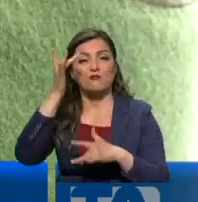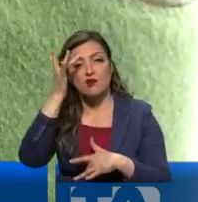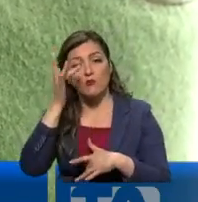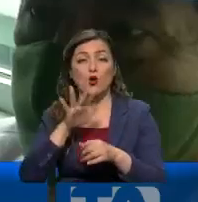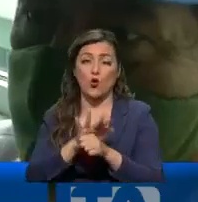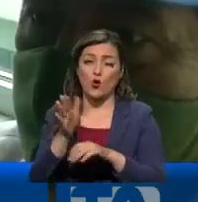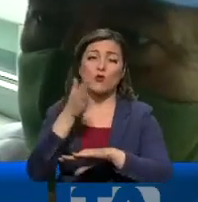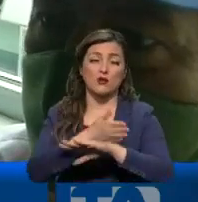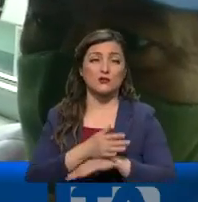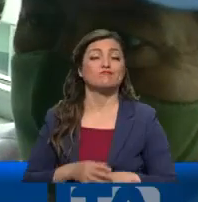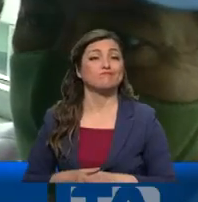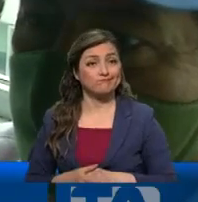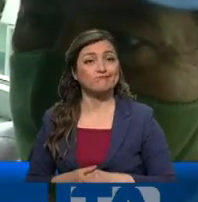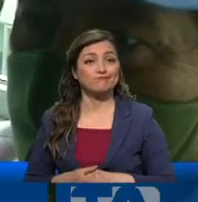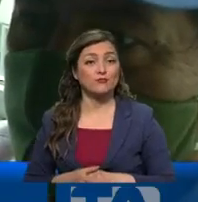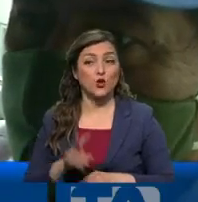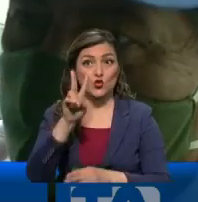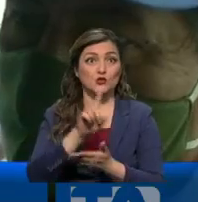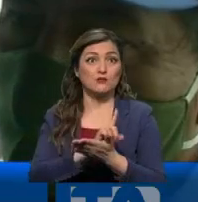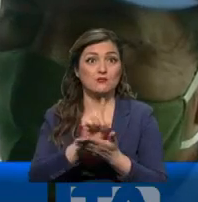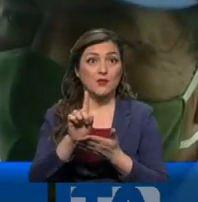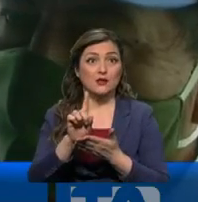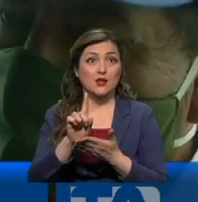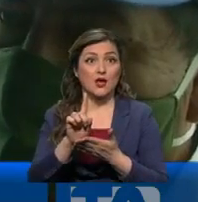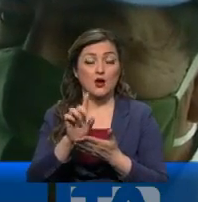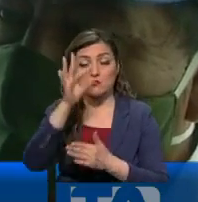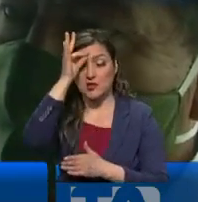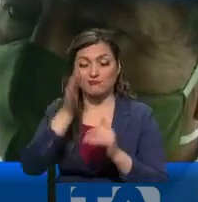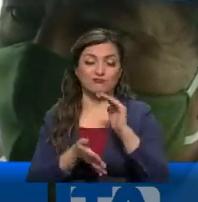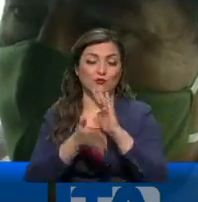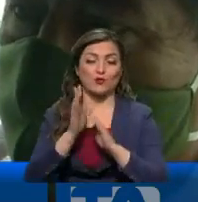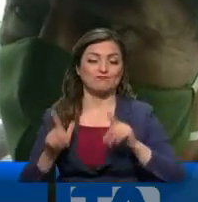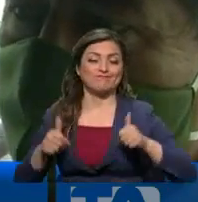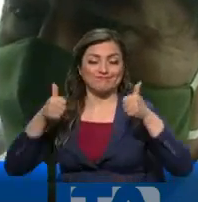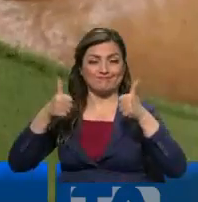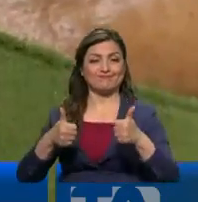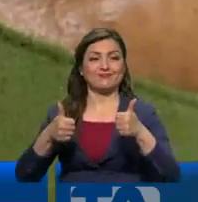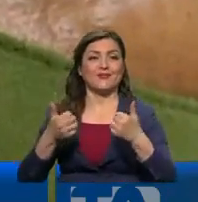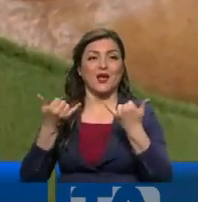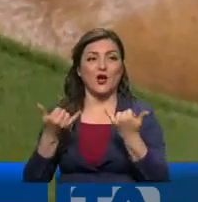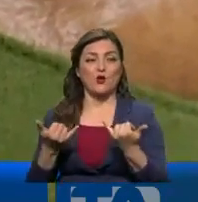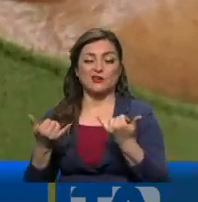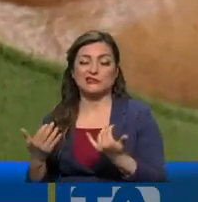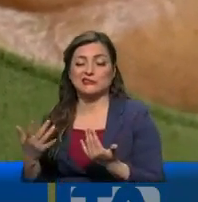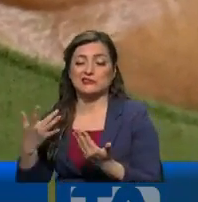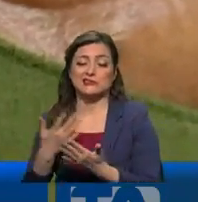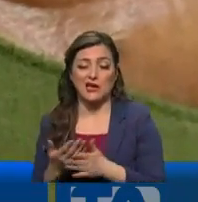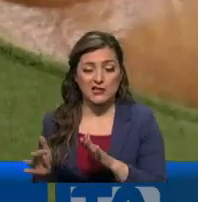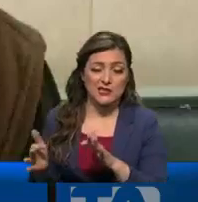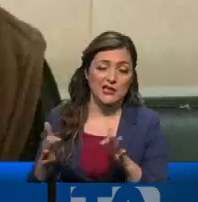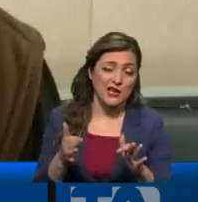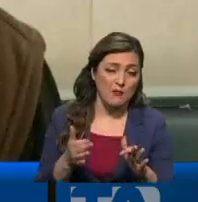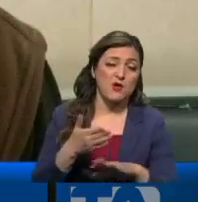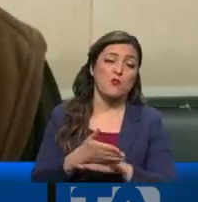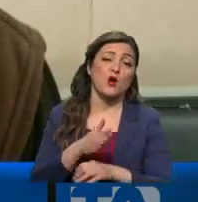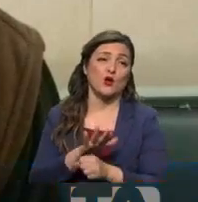con COVID-19. Apenas hace 2 semanas le dieron el alta en este hospital Centinela. Ahora, él volvió para buscar terapia